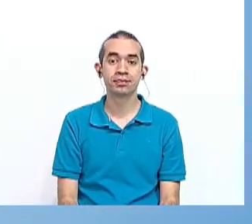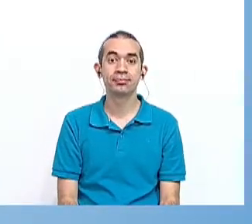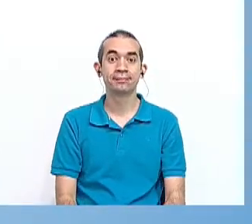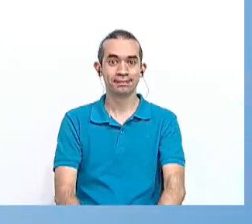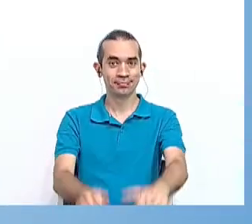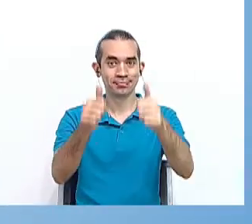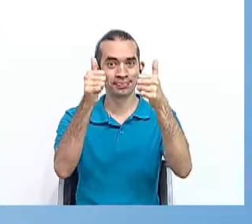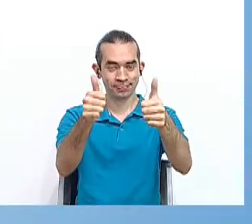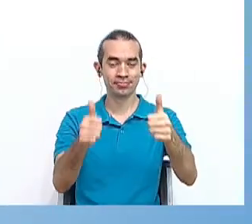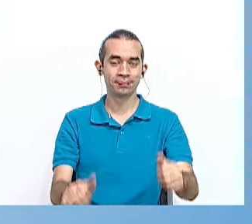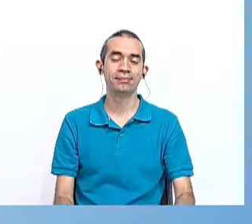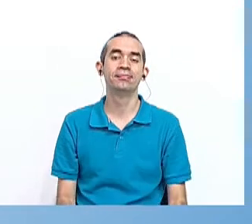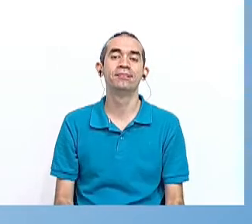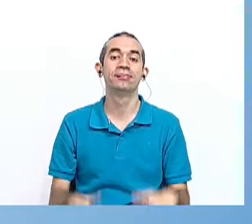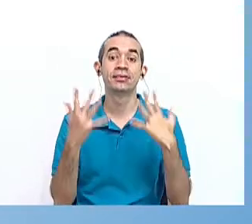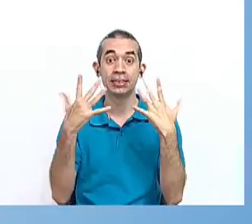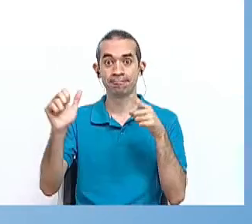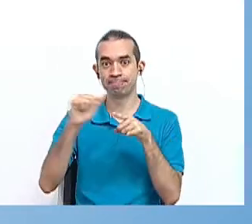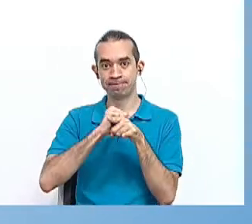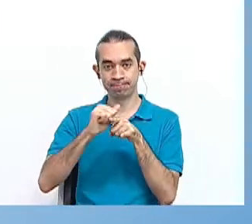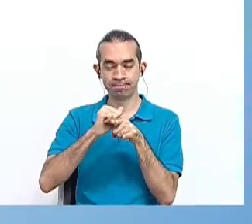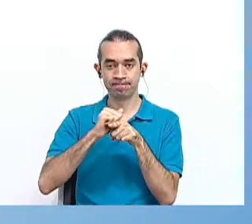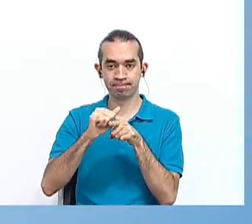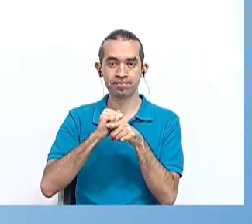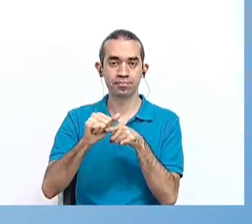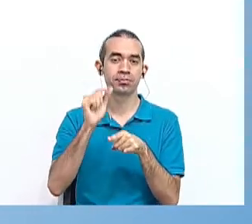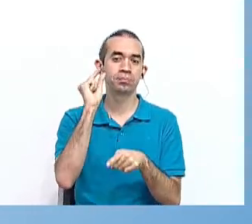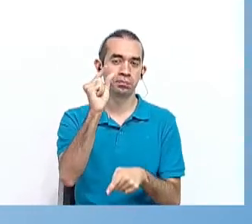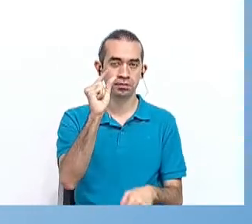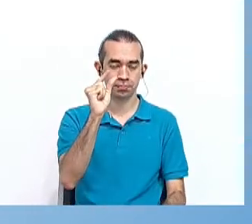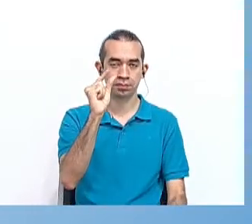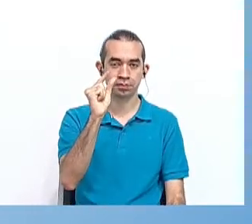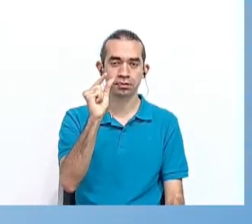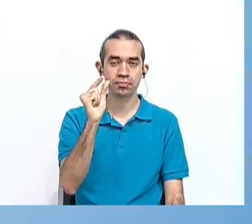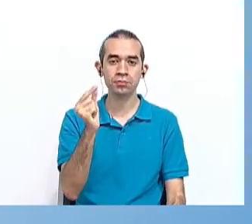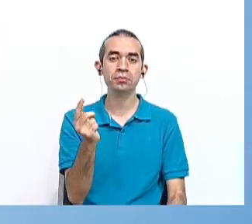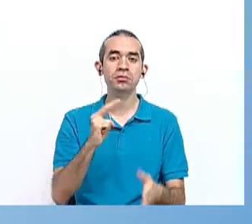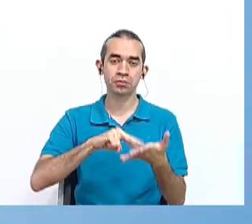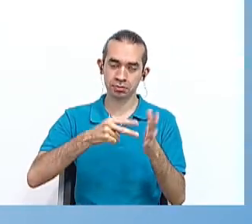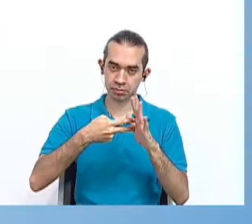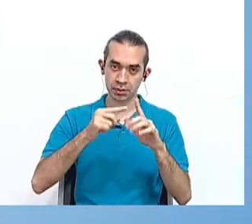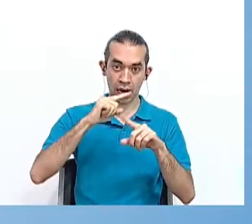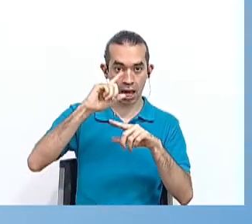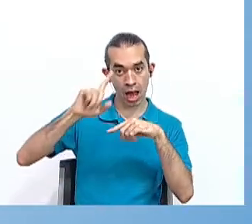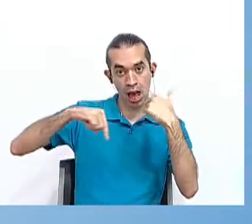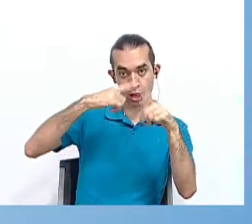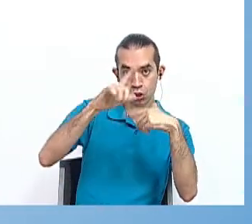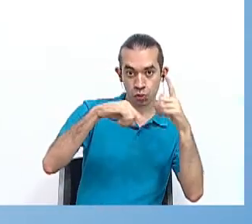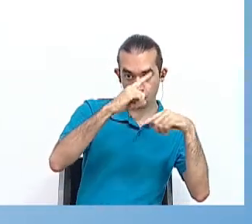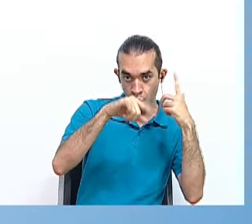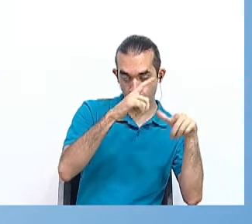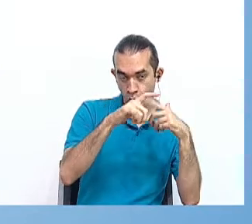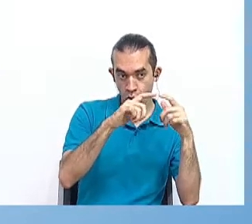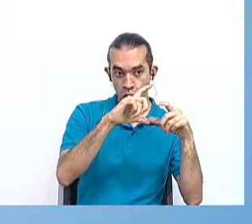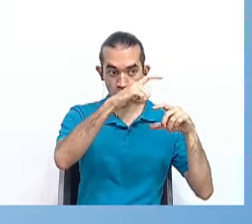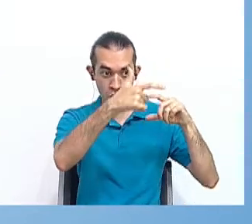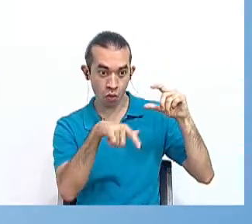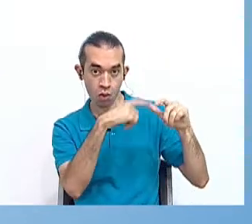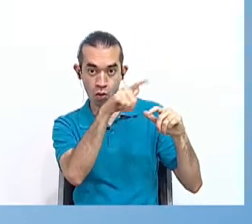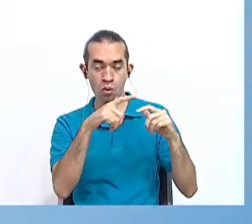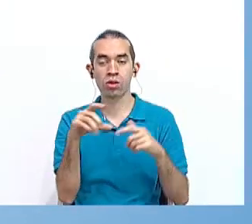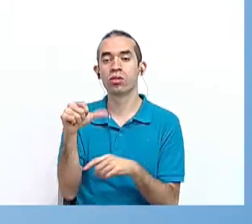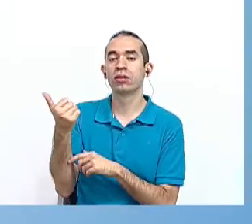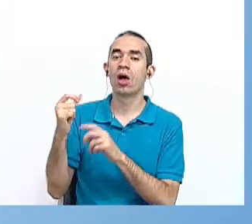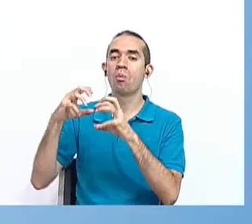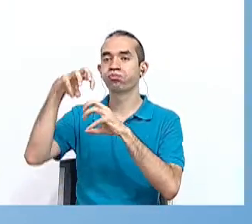Muy bien, entonces ya repasamos un poquito lo que se define como átomo y molécula. Sin embargo, en esta representación